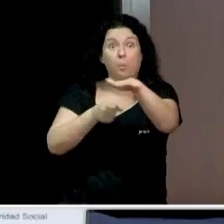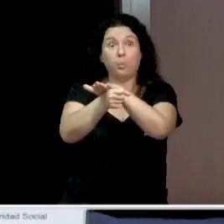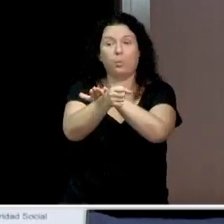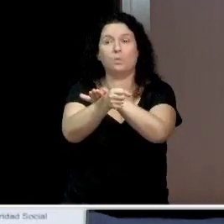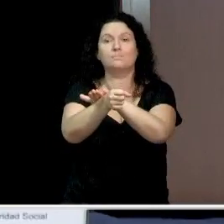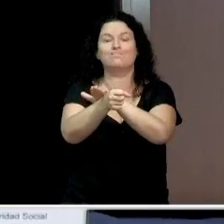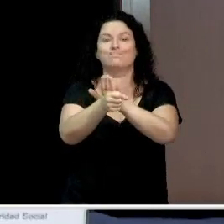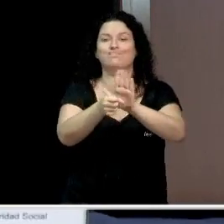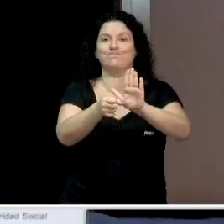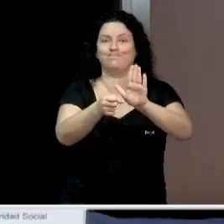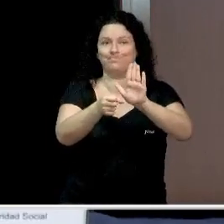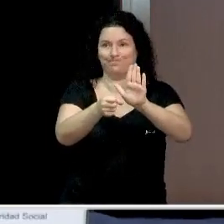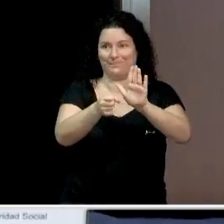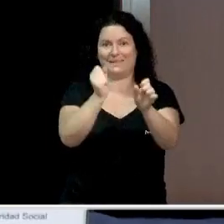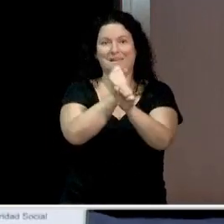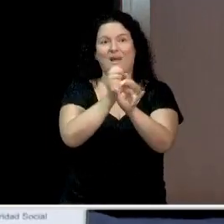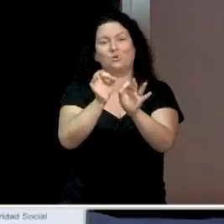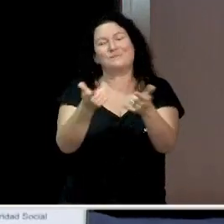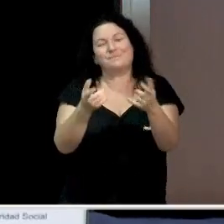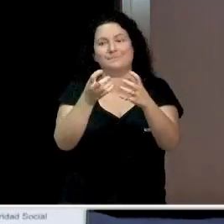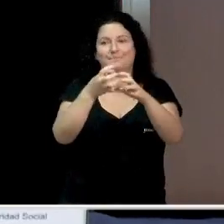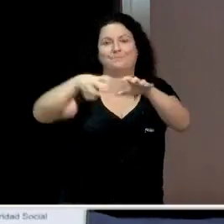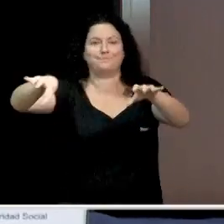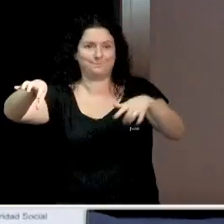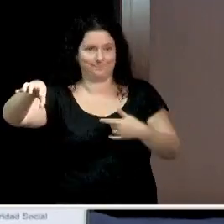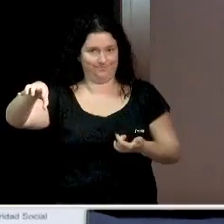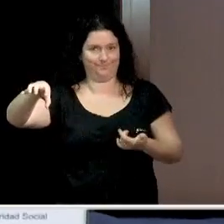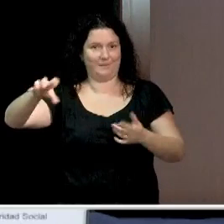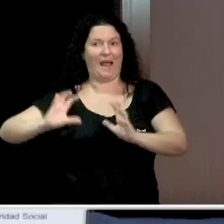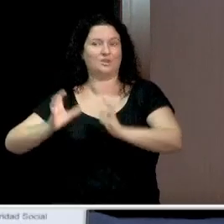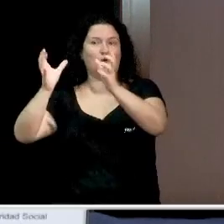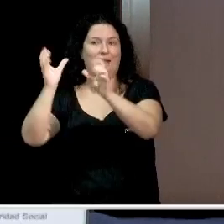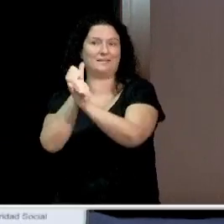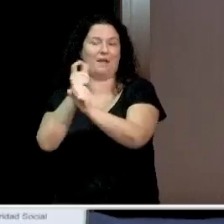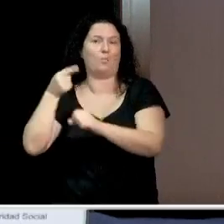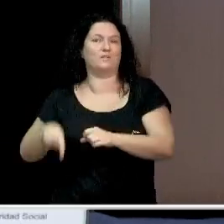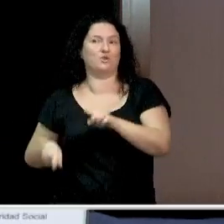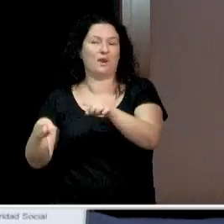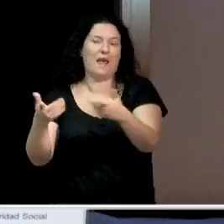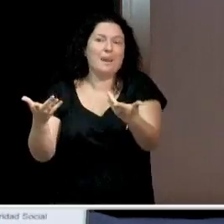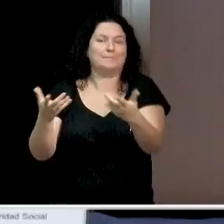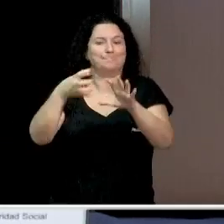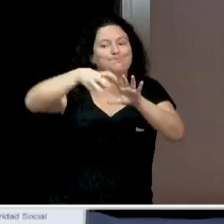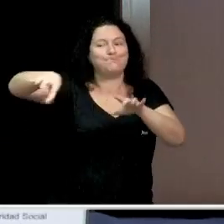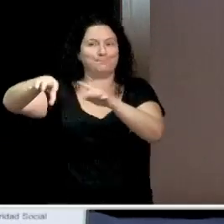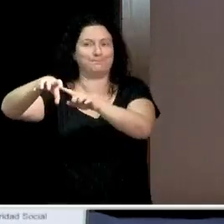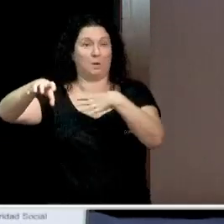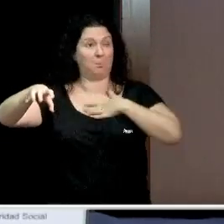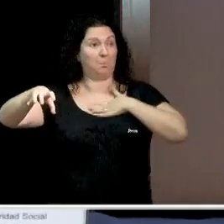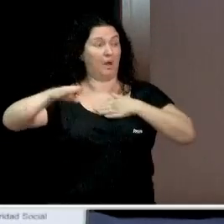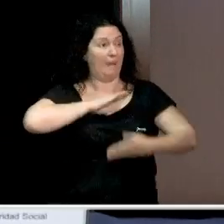en ocupaciones sesgadas y categorías profesionales que no necesariamente se corresponden con